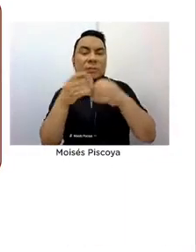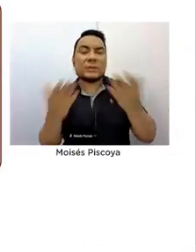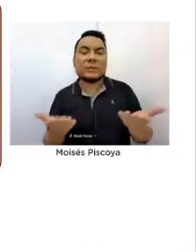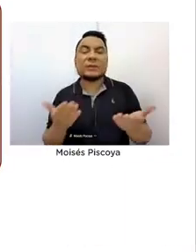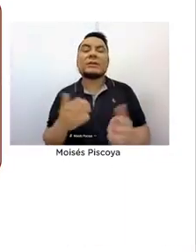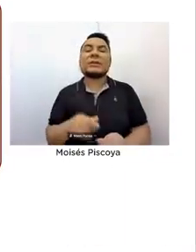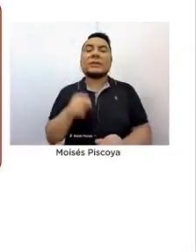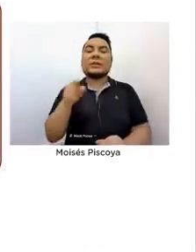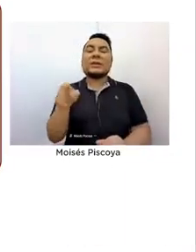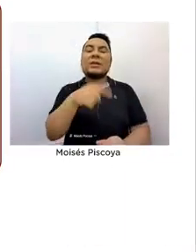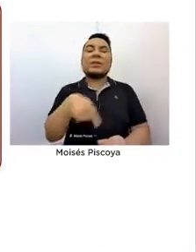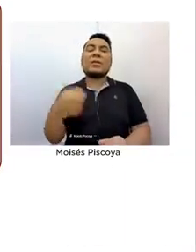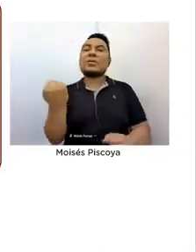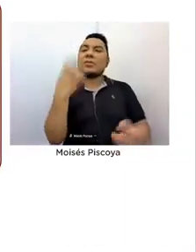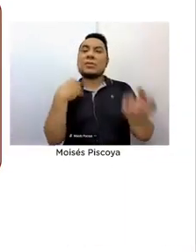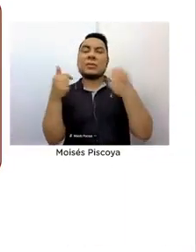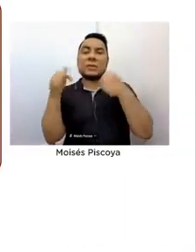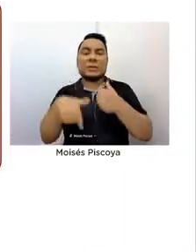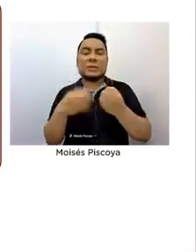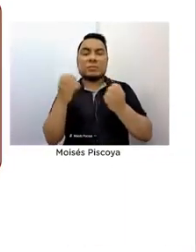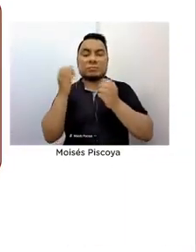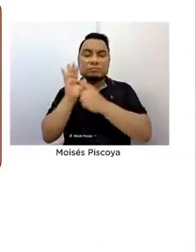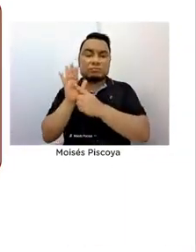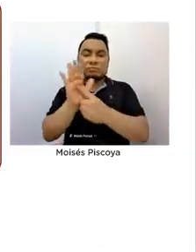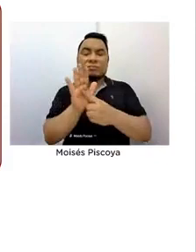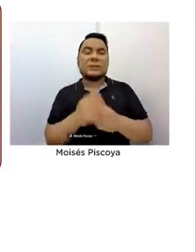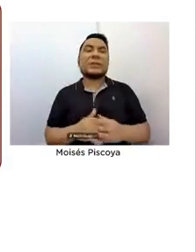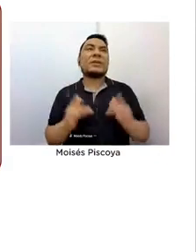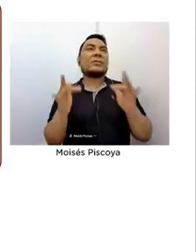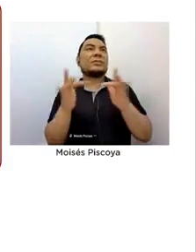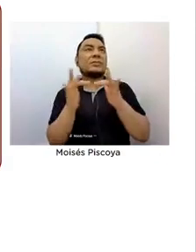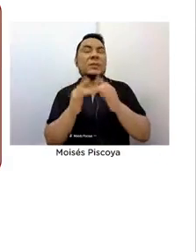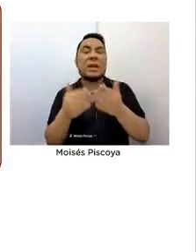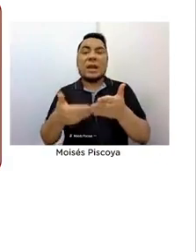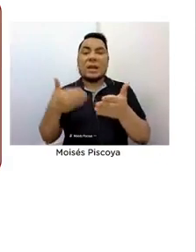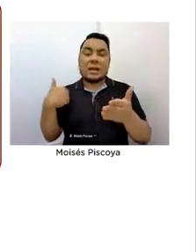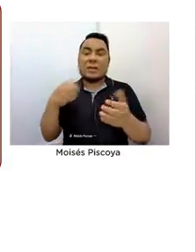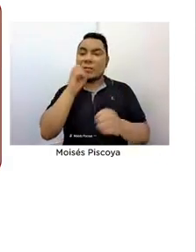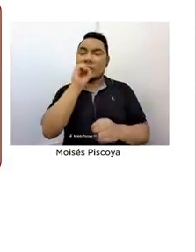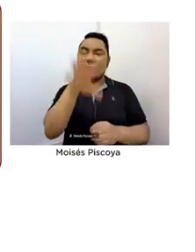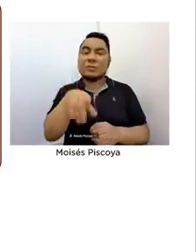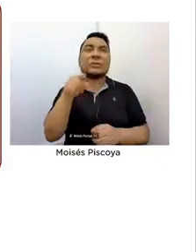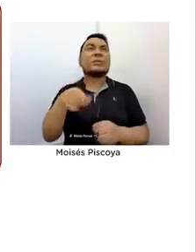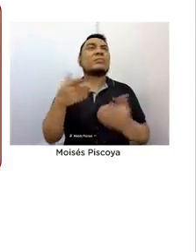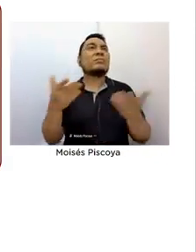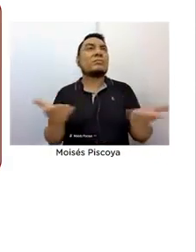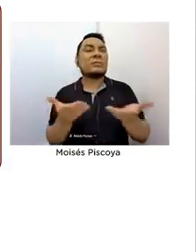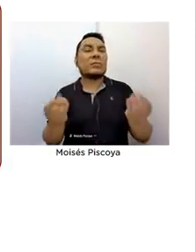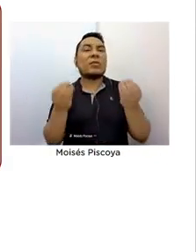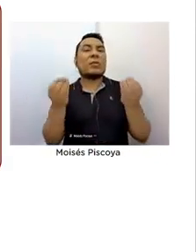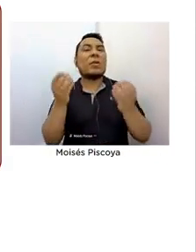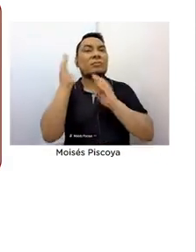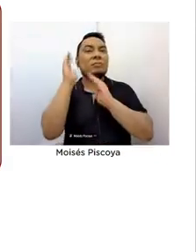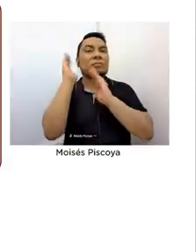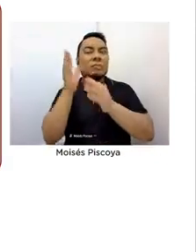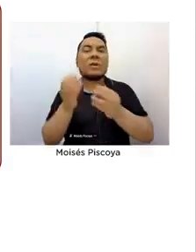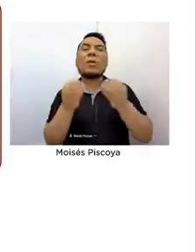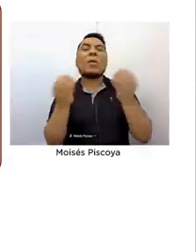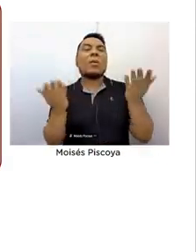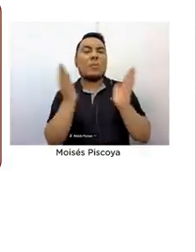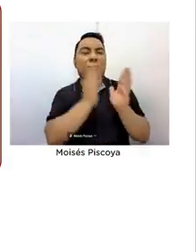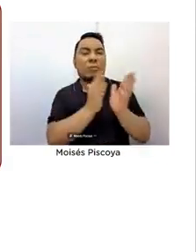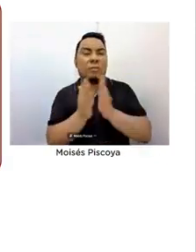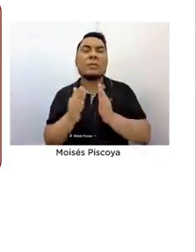caja de los comentarios de esta transmisión en vivo. Antes de comentarles sobre la dinámica del evento, queremos reconocer